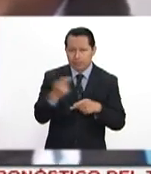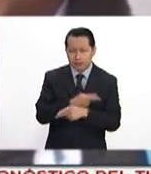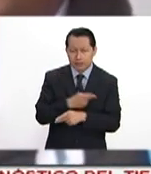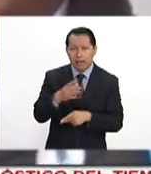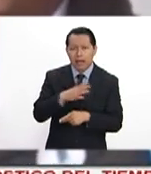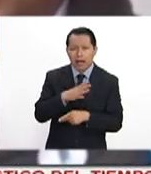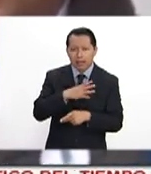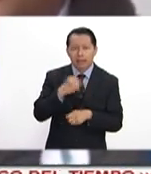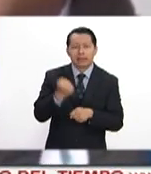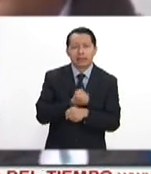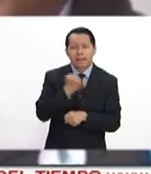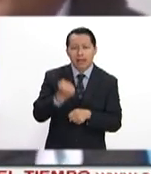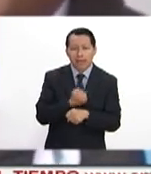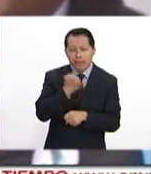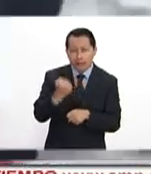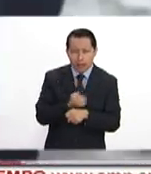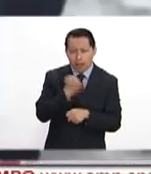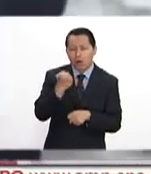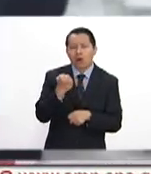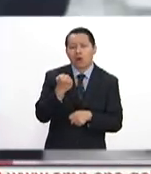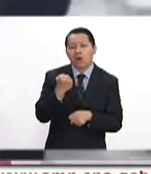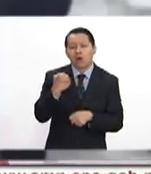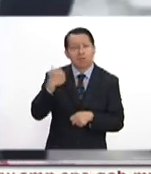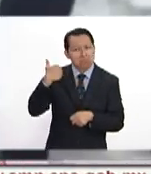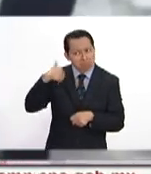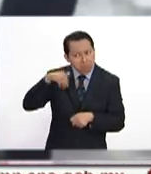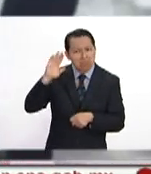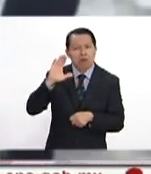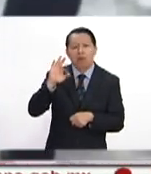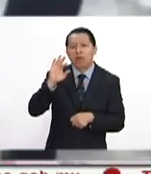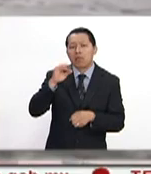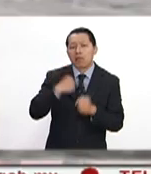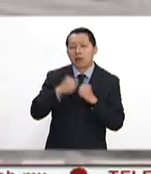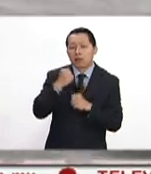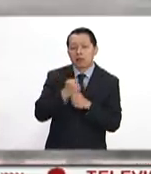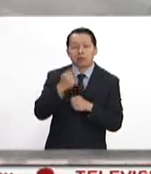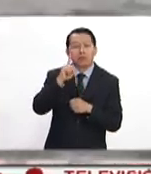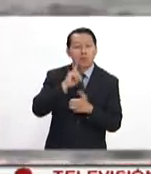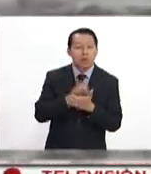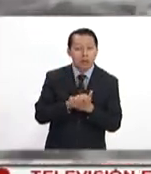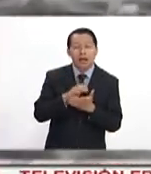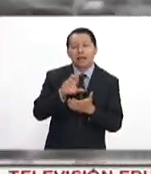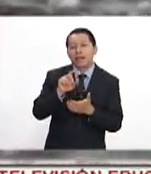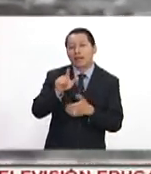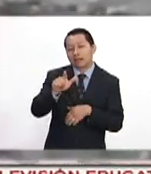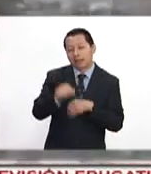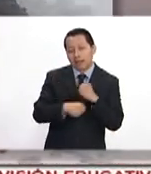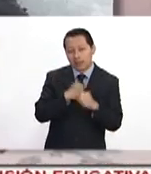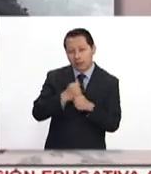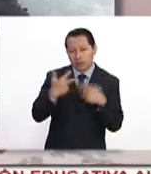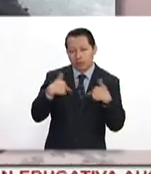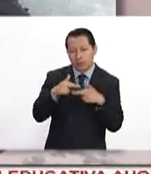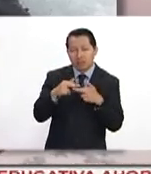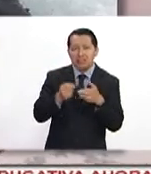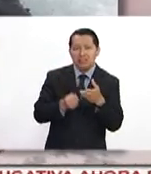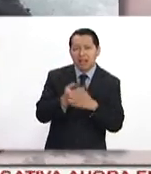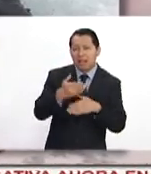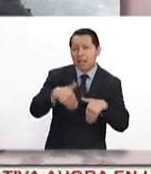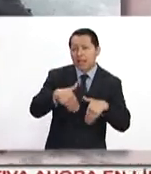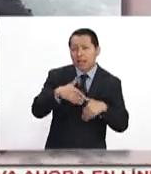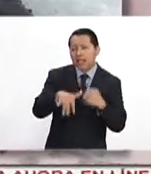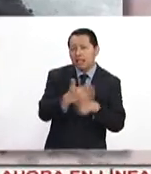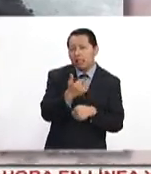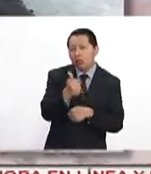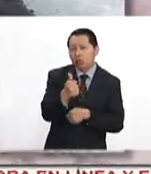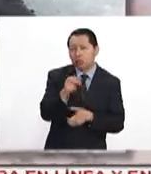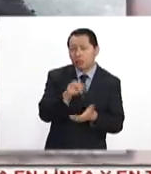a un zapatero de en aquel entonces 40 años y su mujer institutriz de 37 que salieron a pie el 15 de agosto